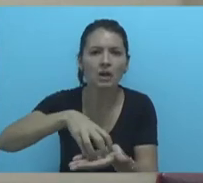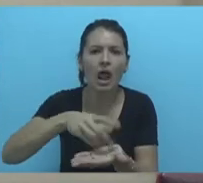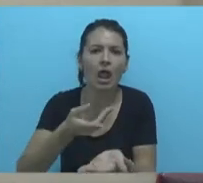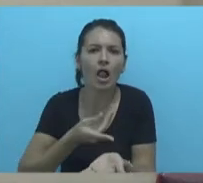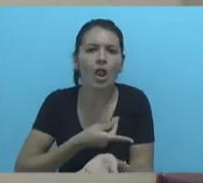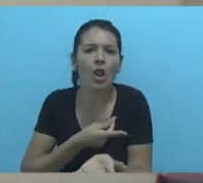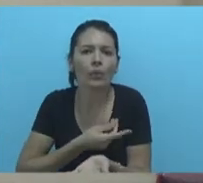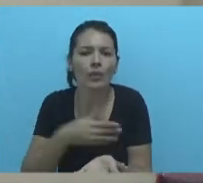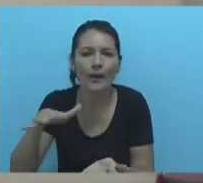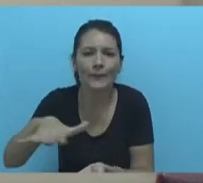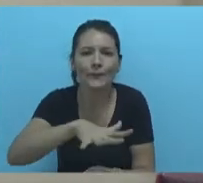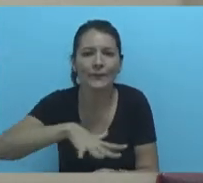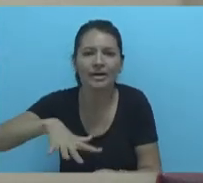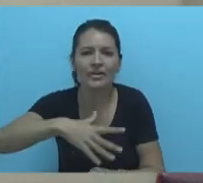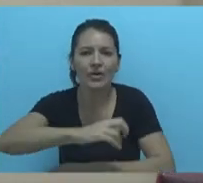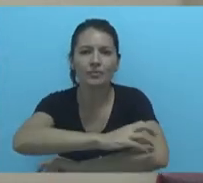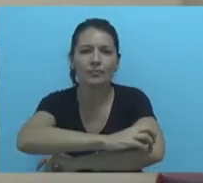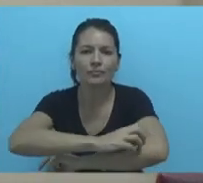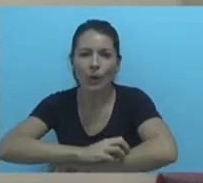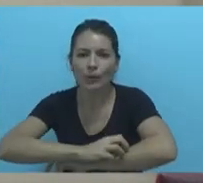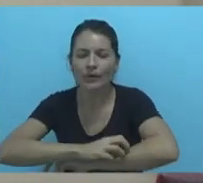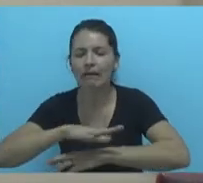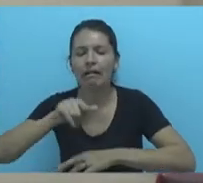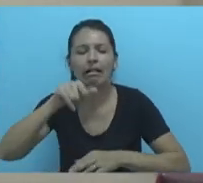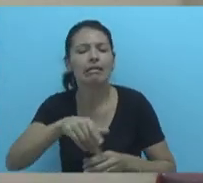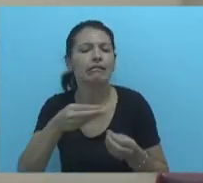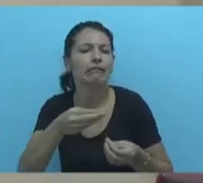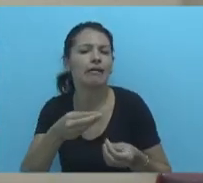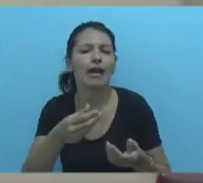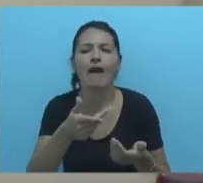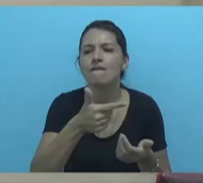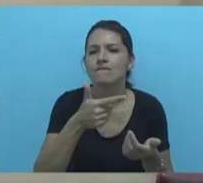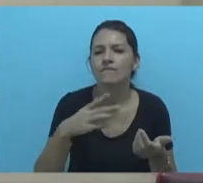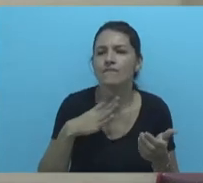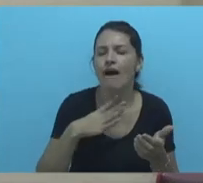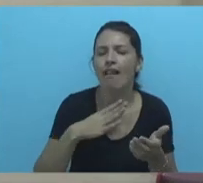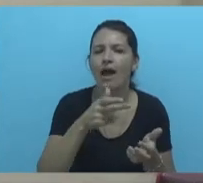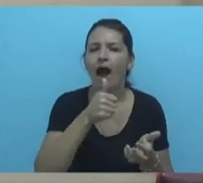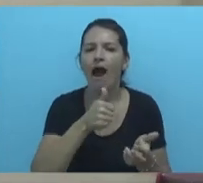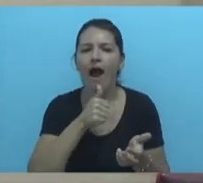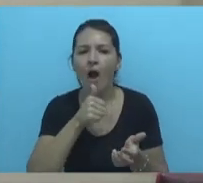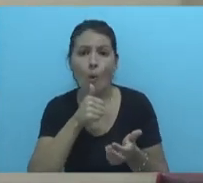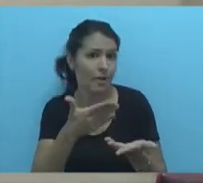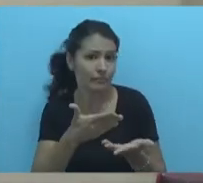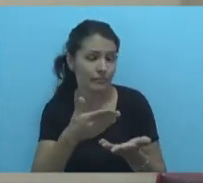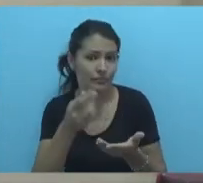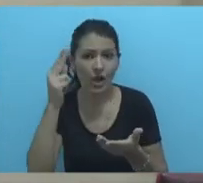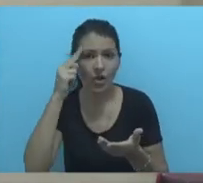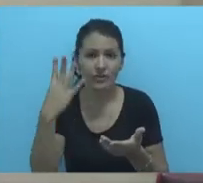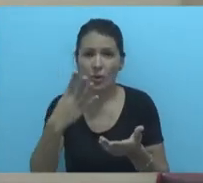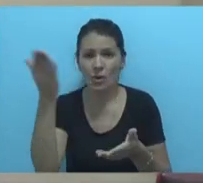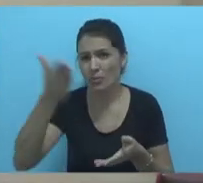sin acceso a los servicios básicos. El 94% sin agua.